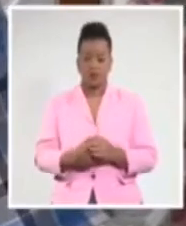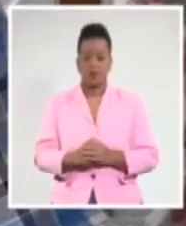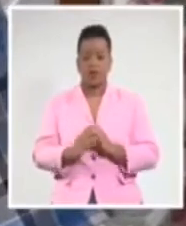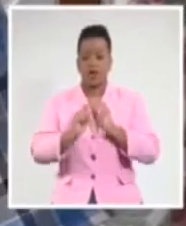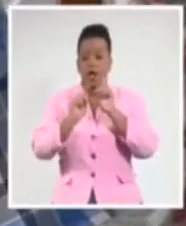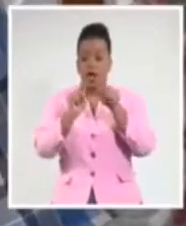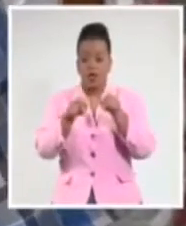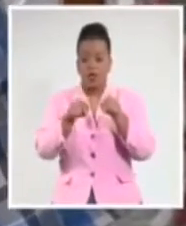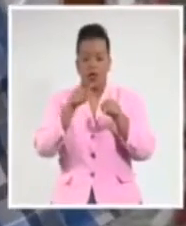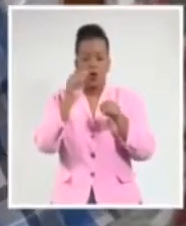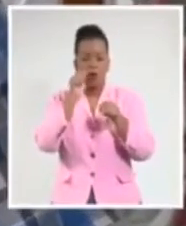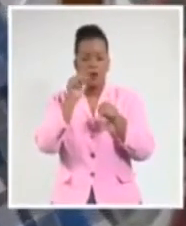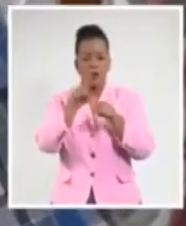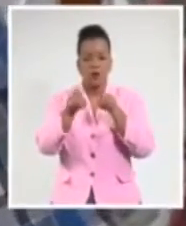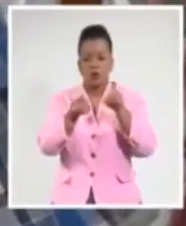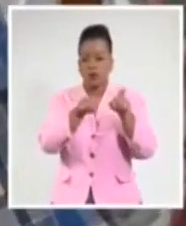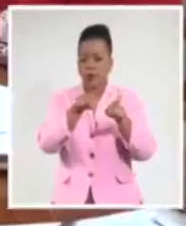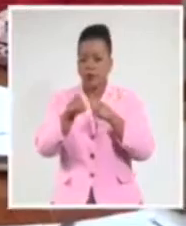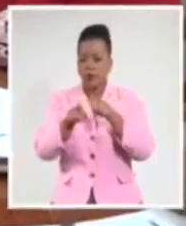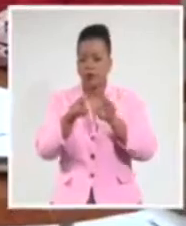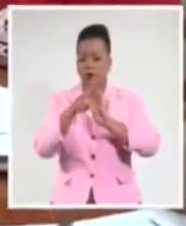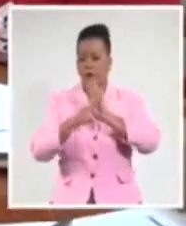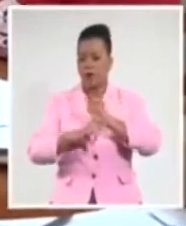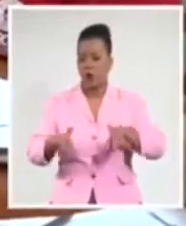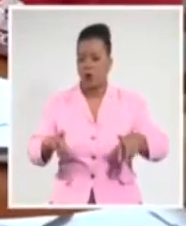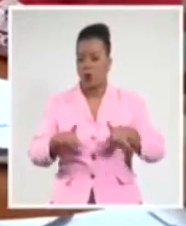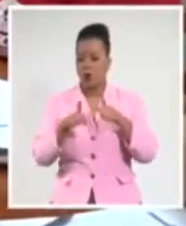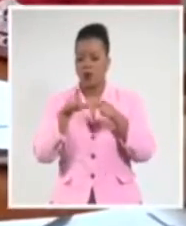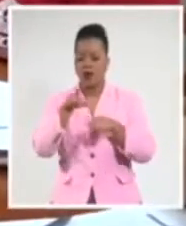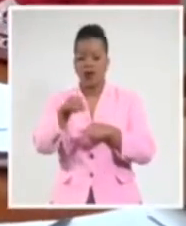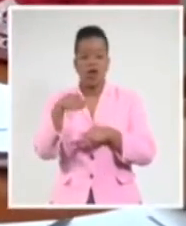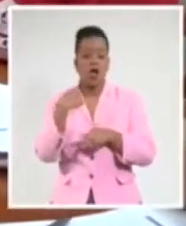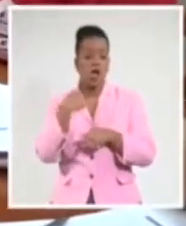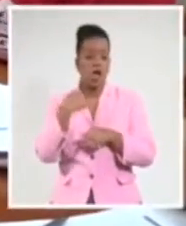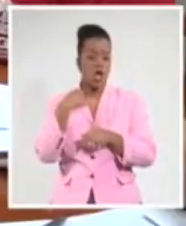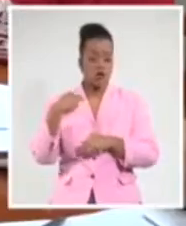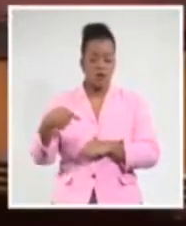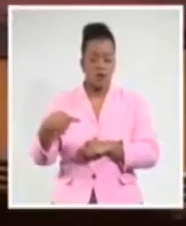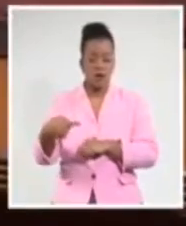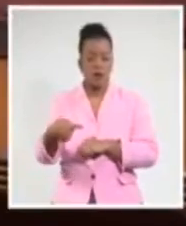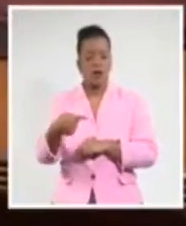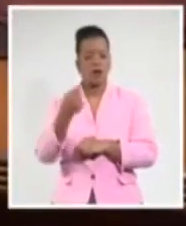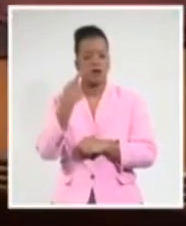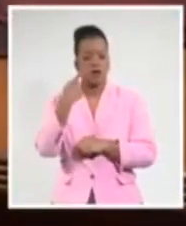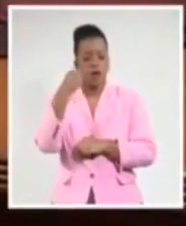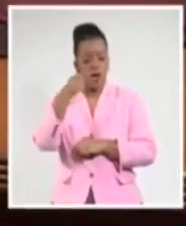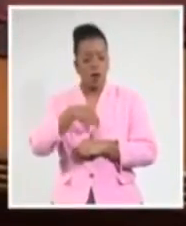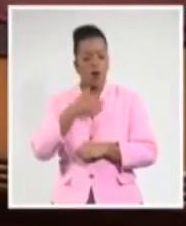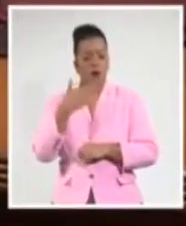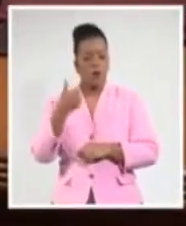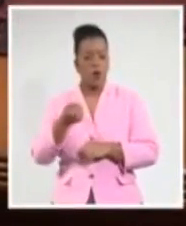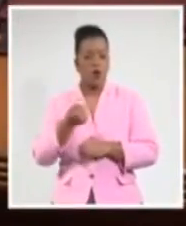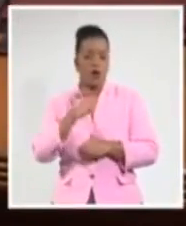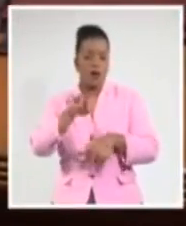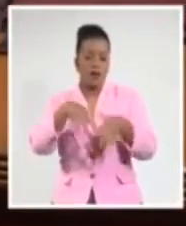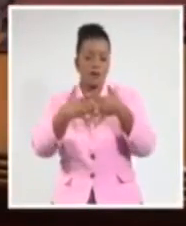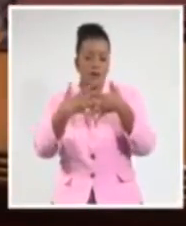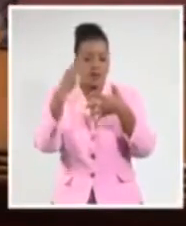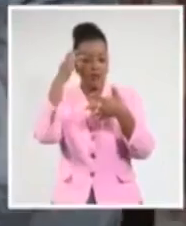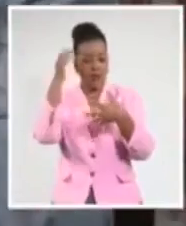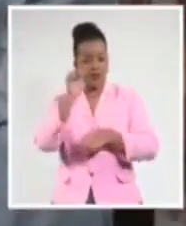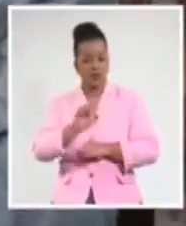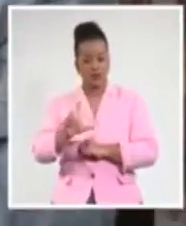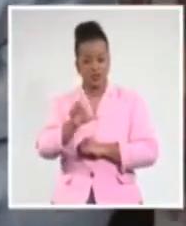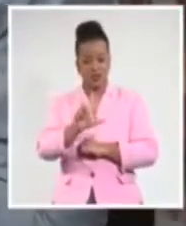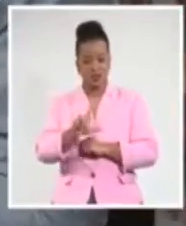se interesó por el impacto de las medidas que durante los últimos años han otorgado más autonomía a la empresa estatal